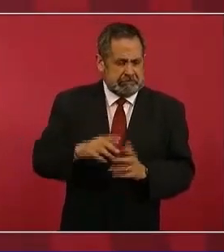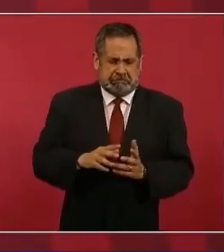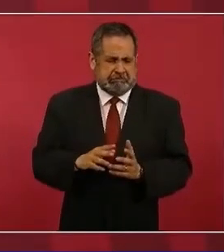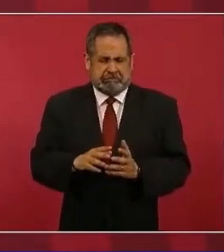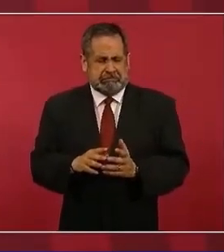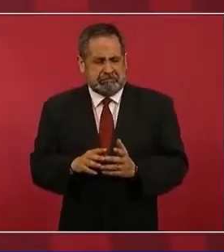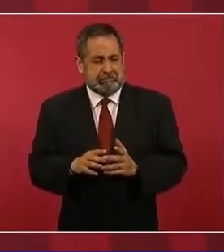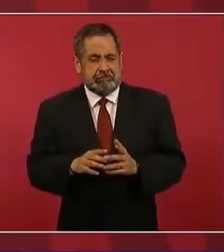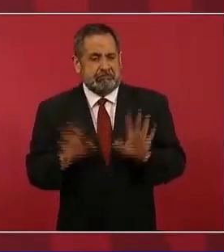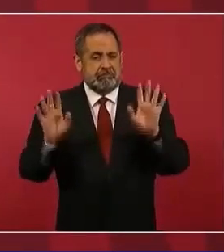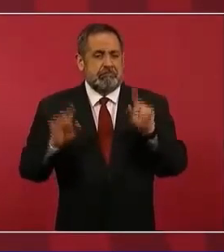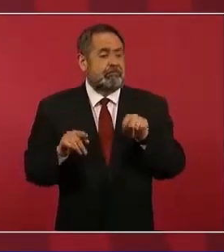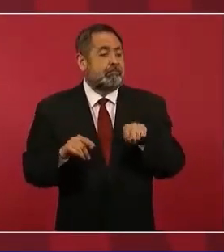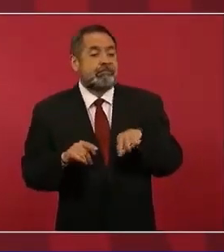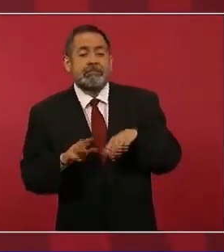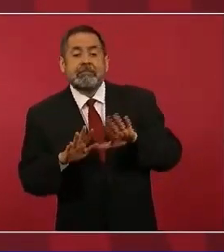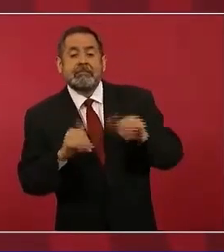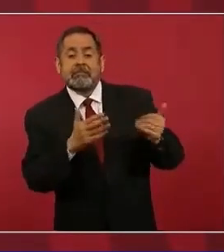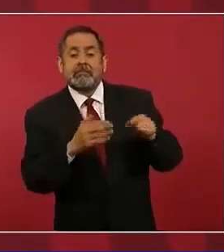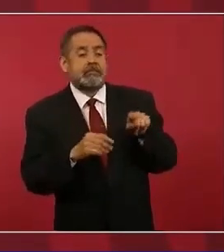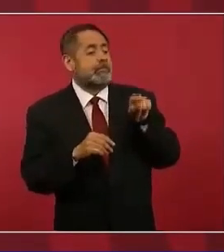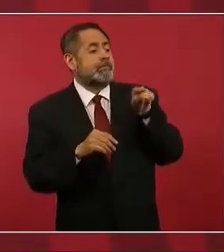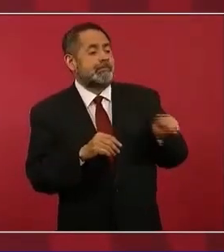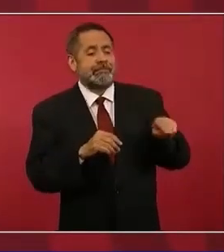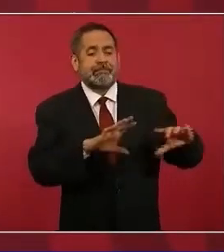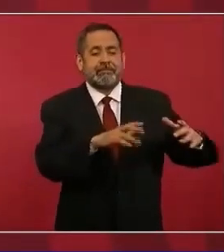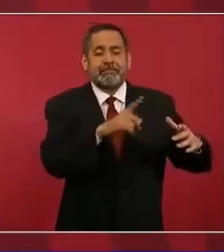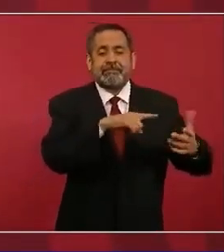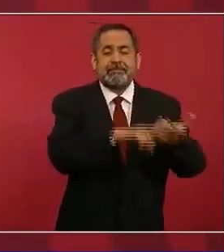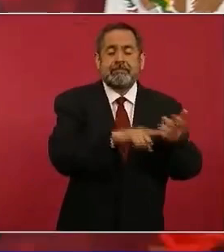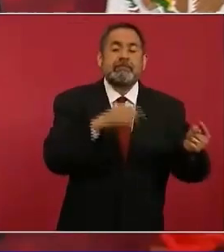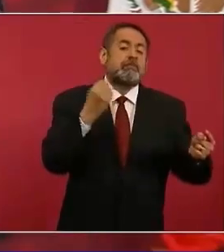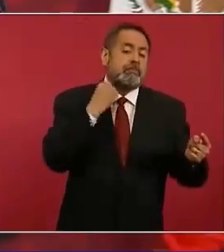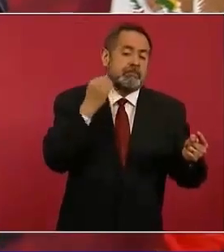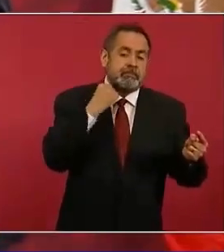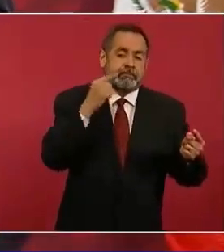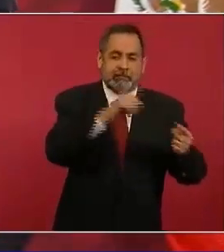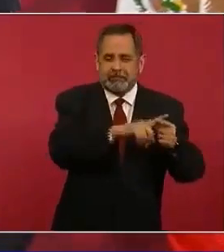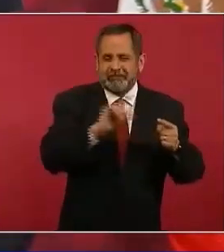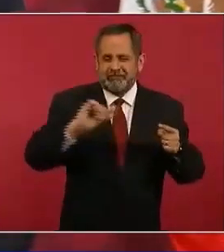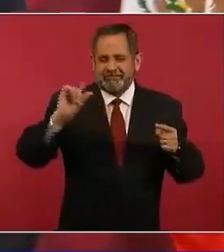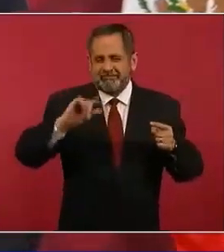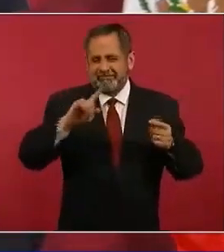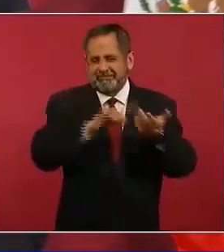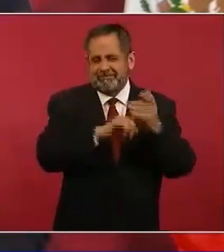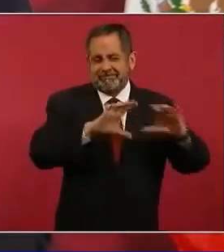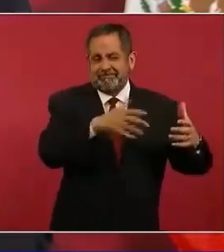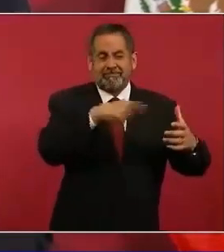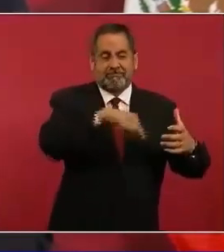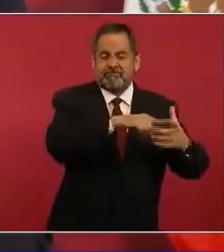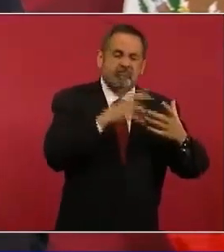aeropuerto. Los amparos fueron de los abogados de los despachos